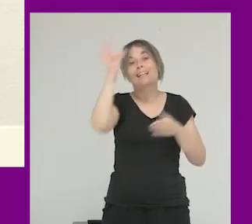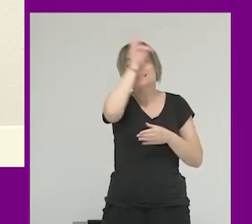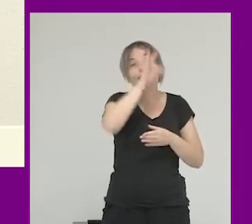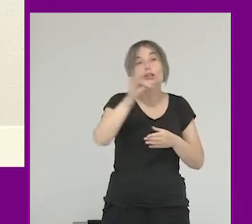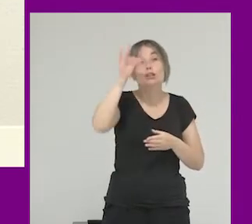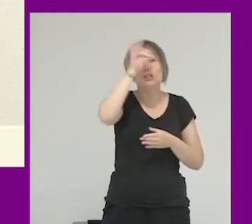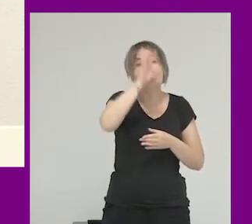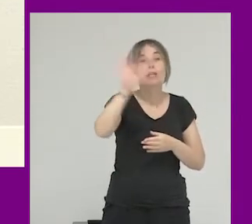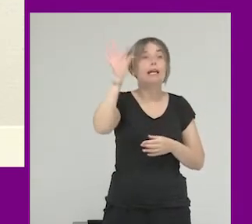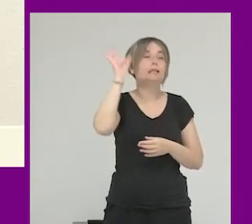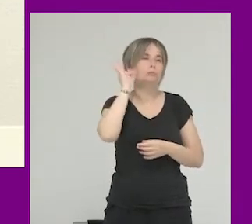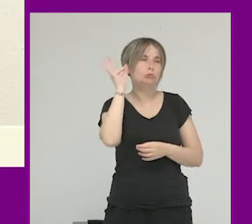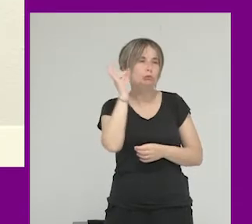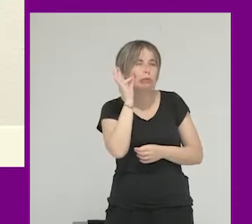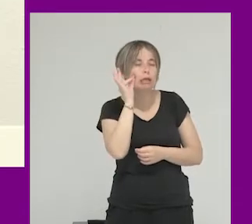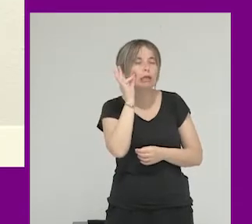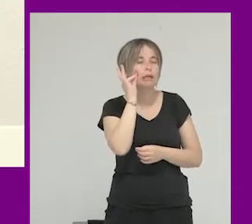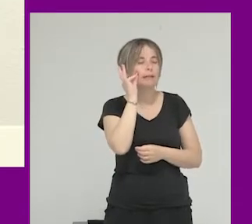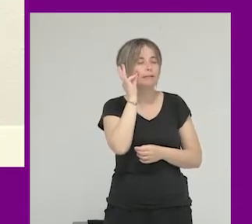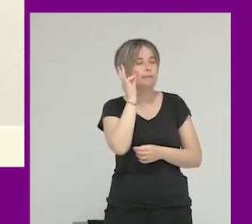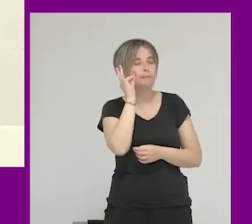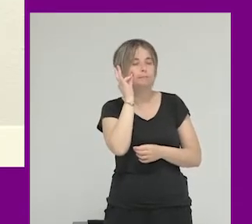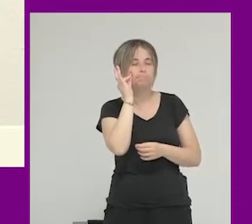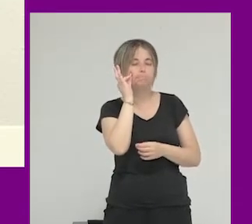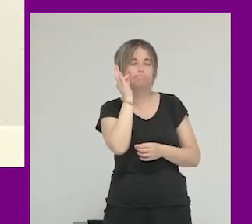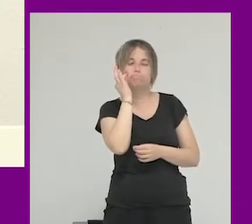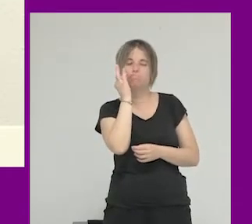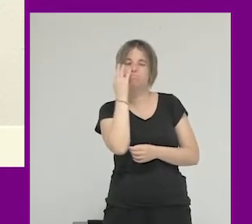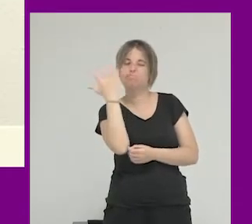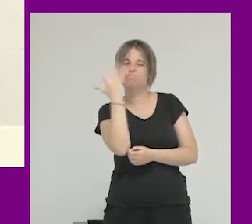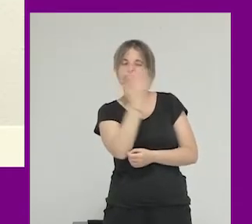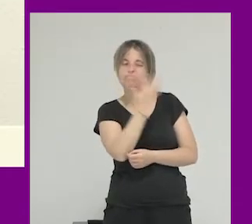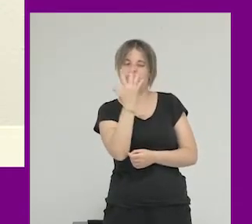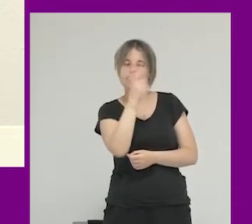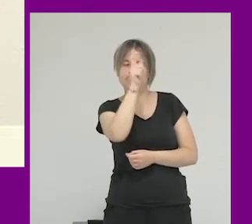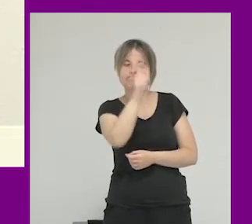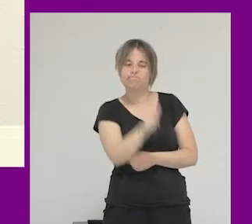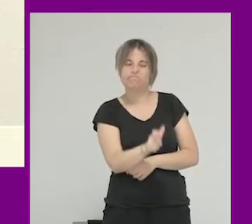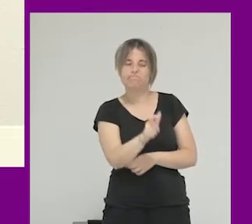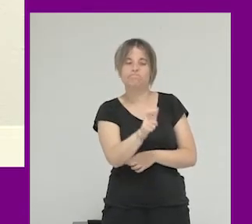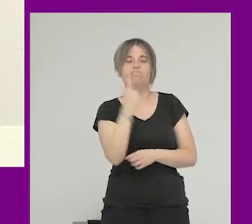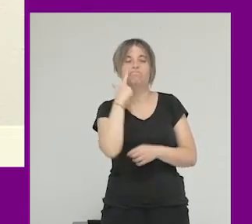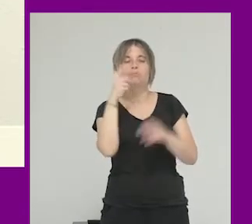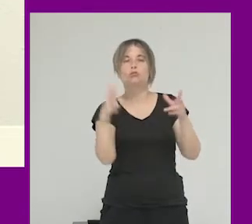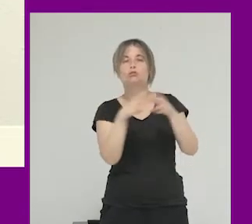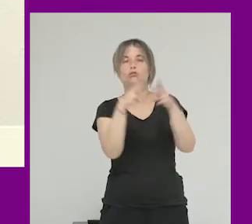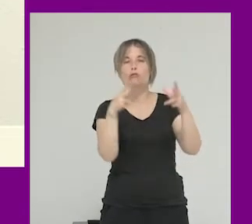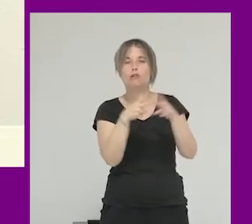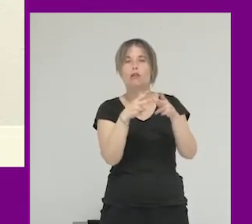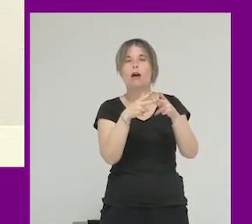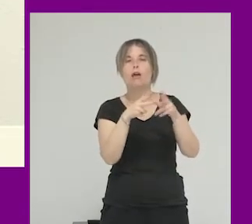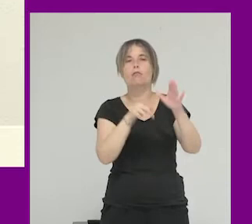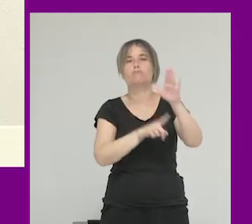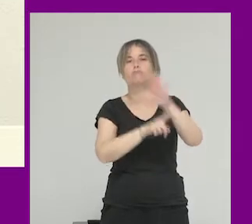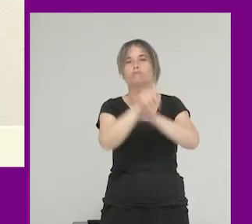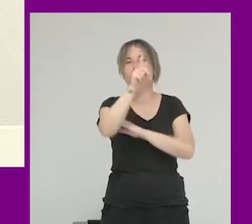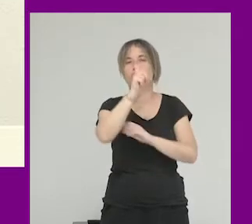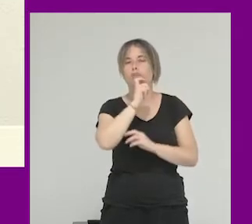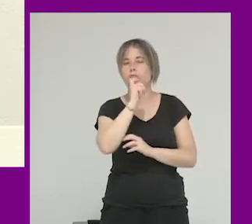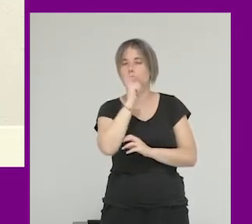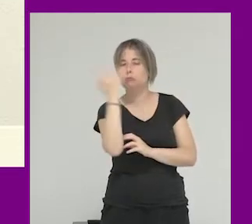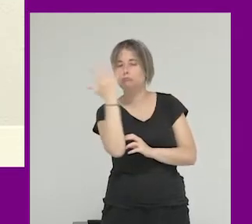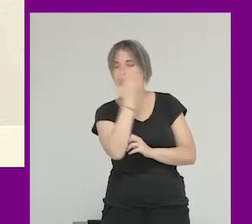teóricas cuestionaron todo el entramado teórico de la sociedad occidental, de cómo se había ido desarrollando